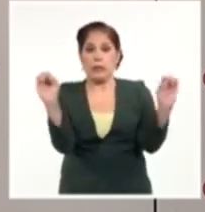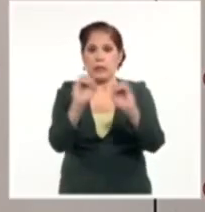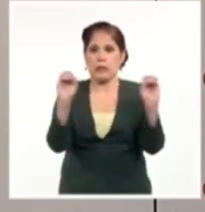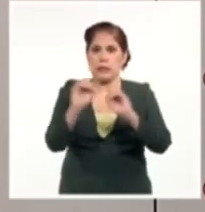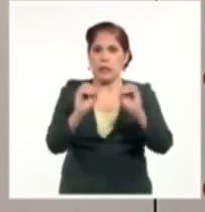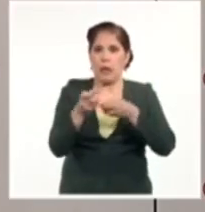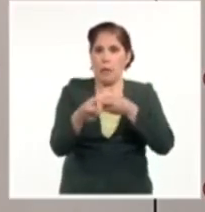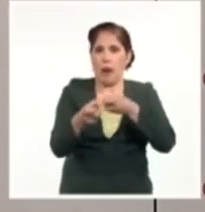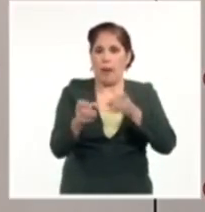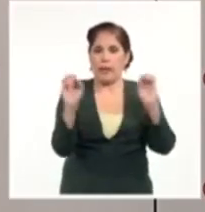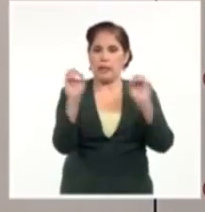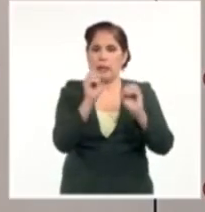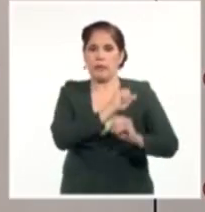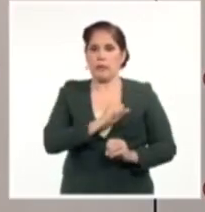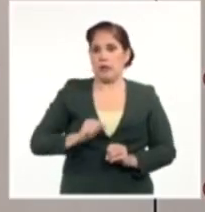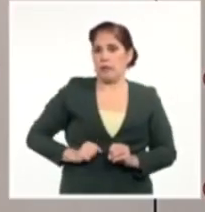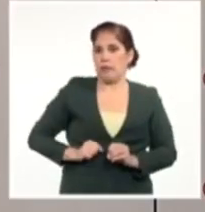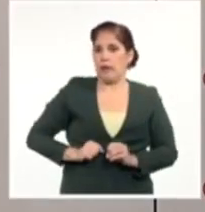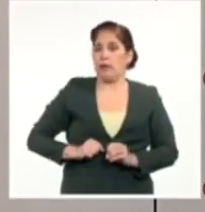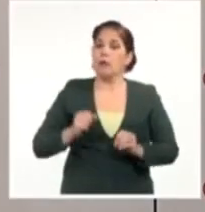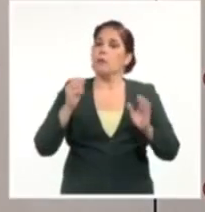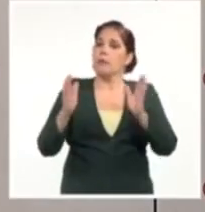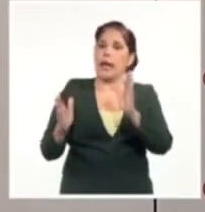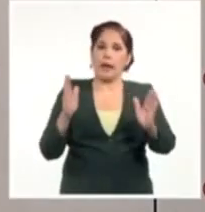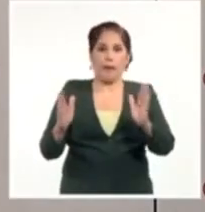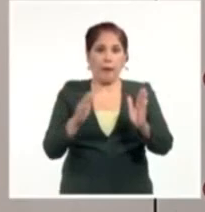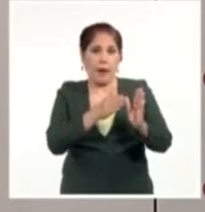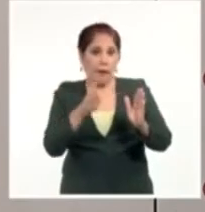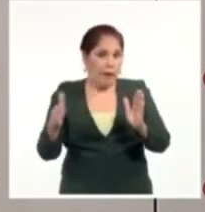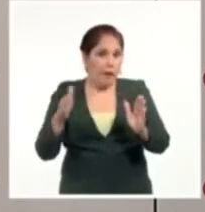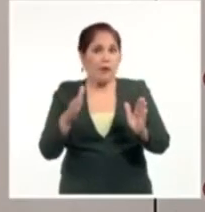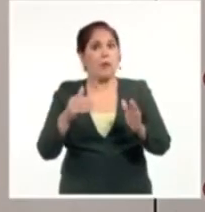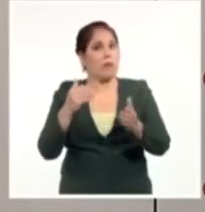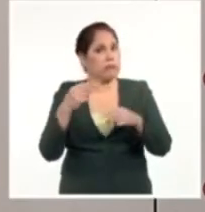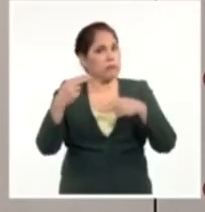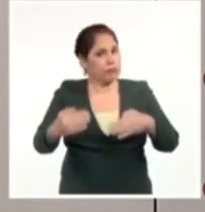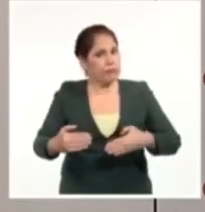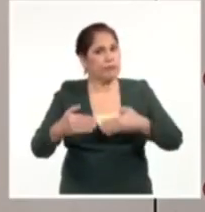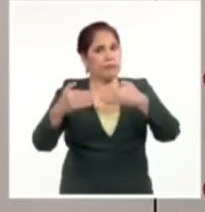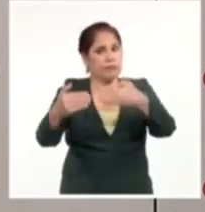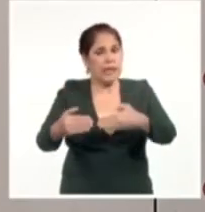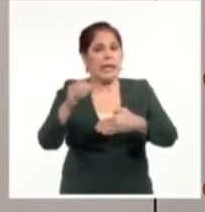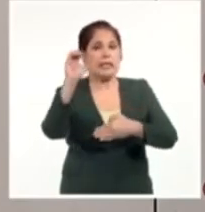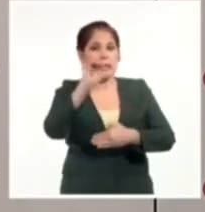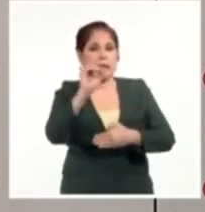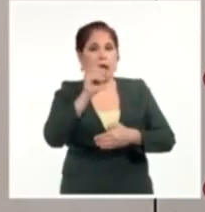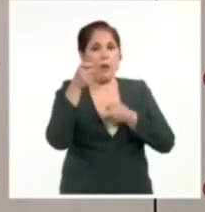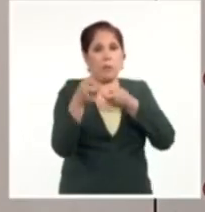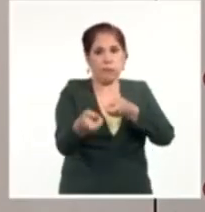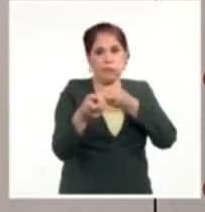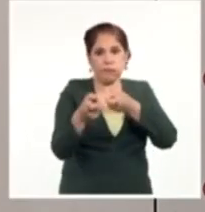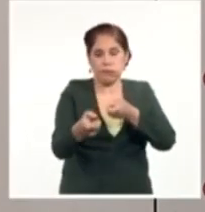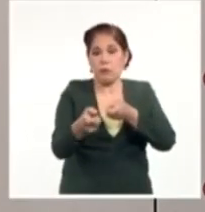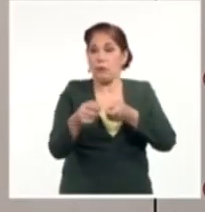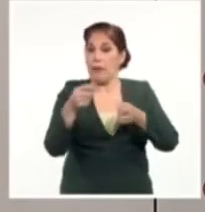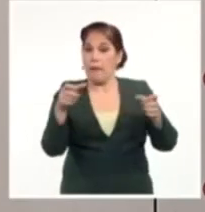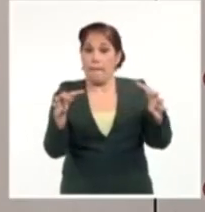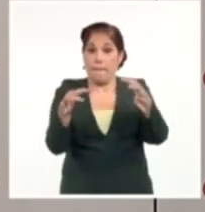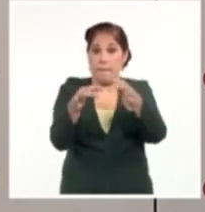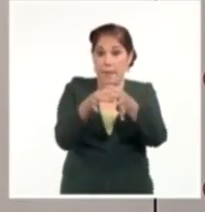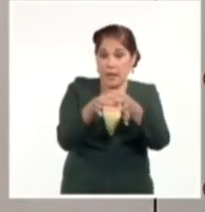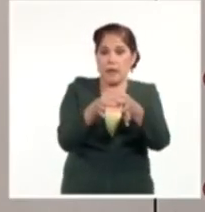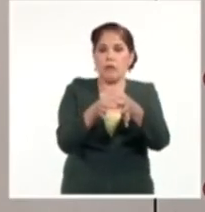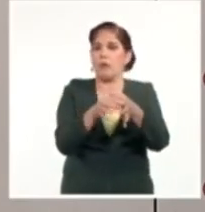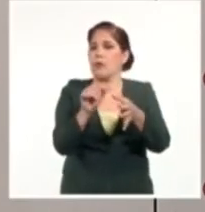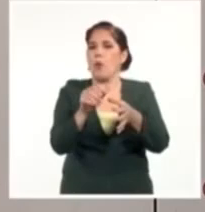muertes en El Salvador, varios periodos de jornadas consecutivas de cero asesinatos. Reducción a más de la mitad de la